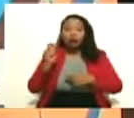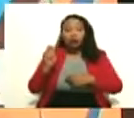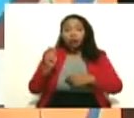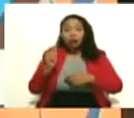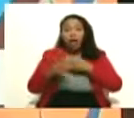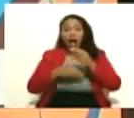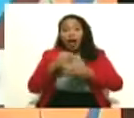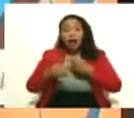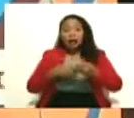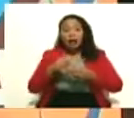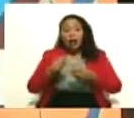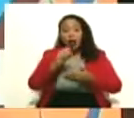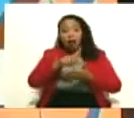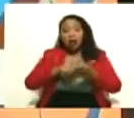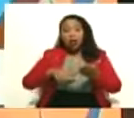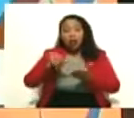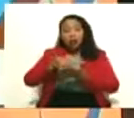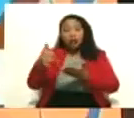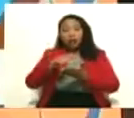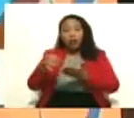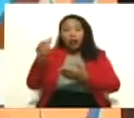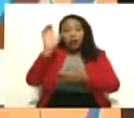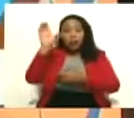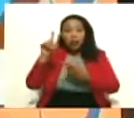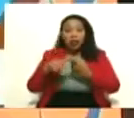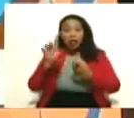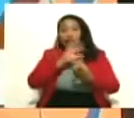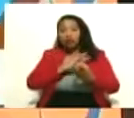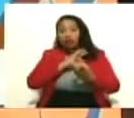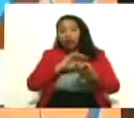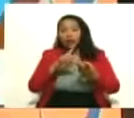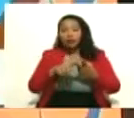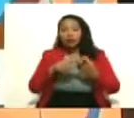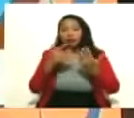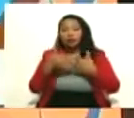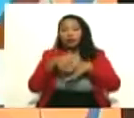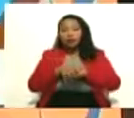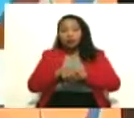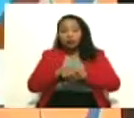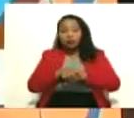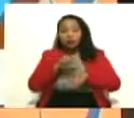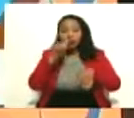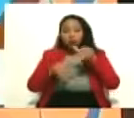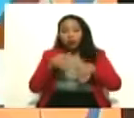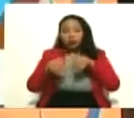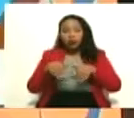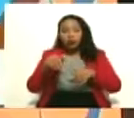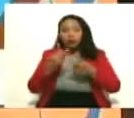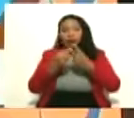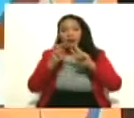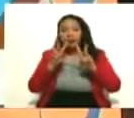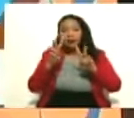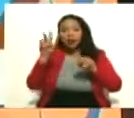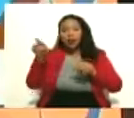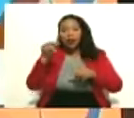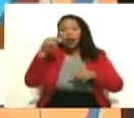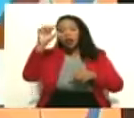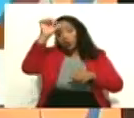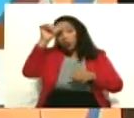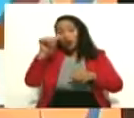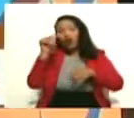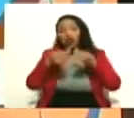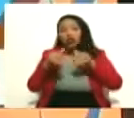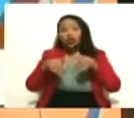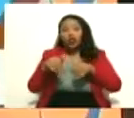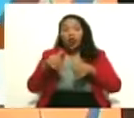votar su lista de WhatsApp por la patria, por la soberanía, por la integridad. Votar por la paz. Este domingo es votar por la